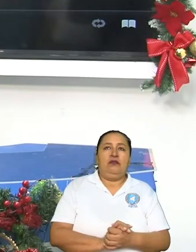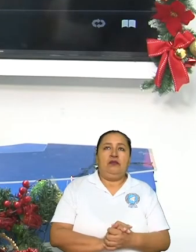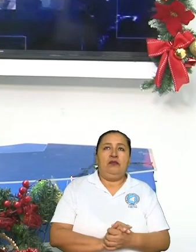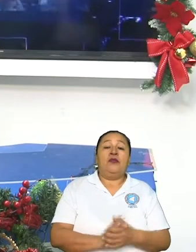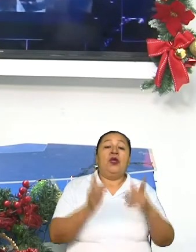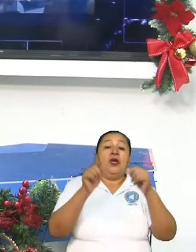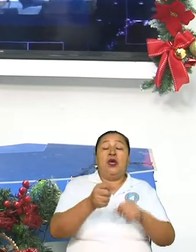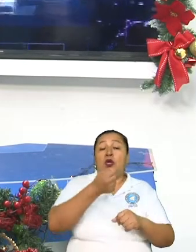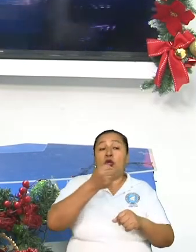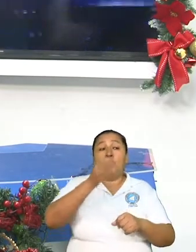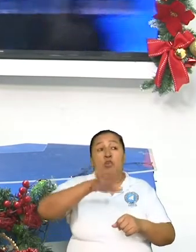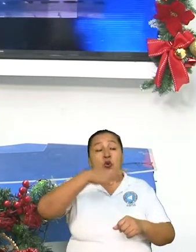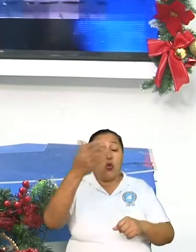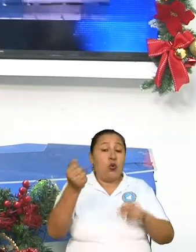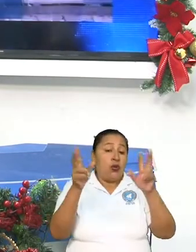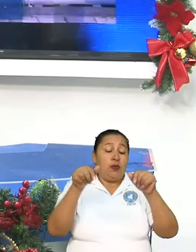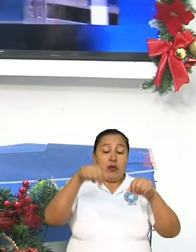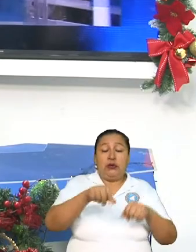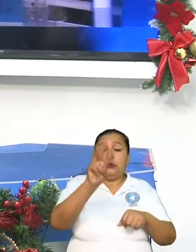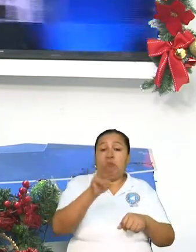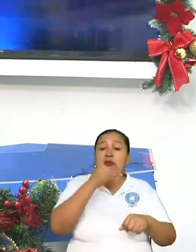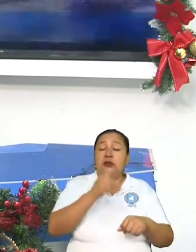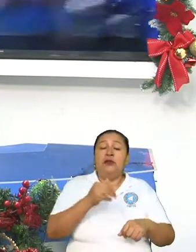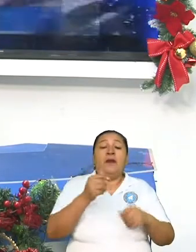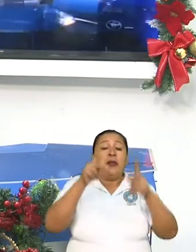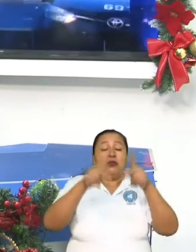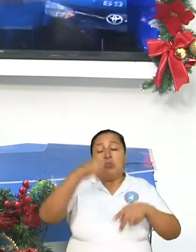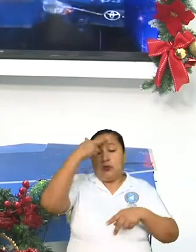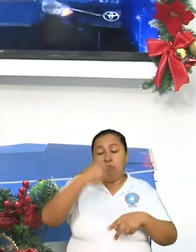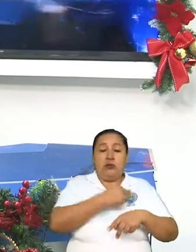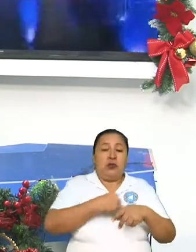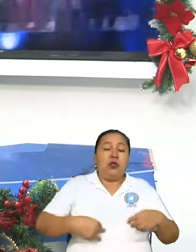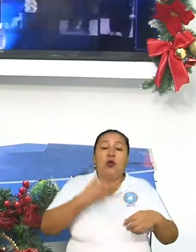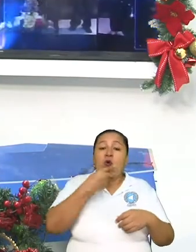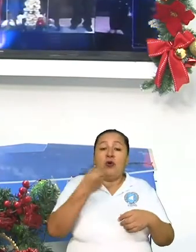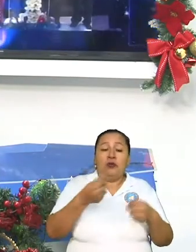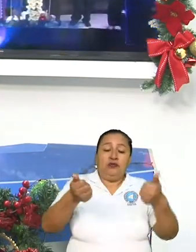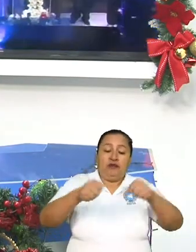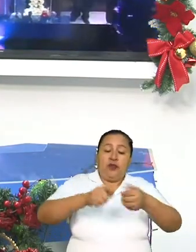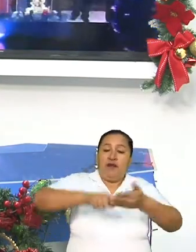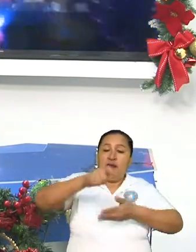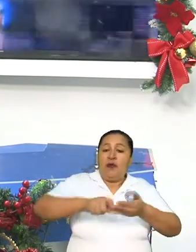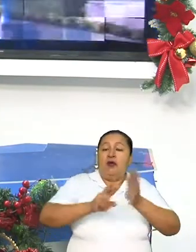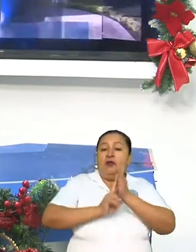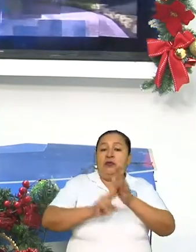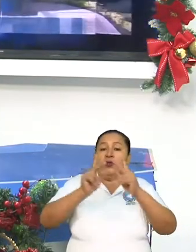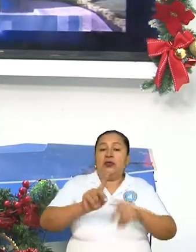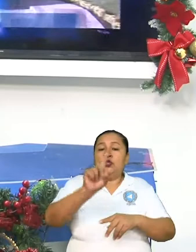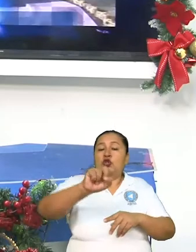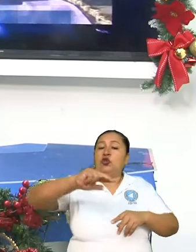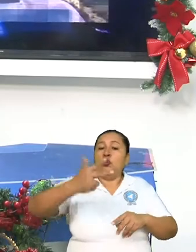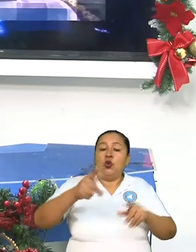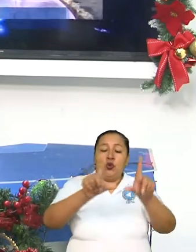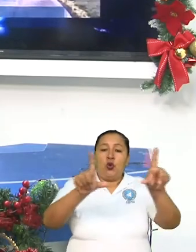Y en noticias de otra índole, este 3 de diciembre, autoridades del Ministerio de la Juventud firmaron un convenio con representantes de 18